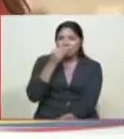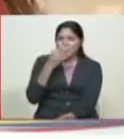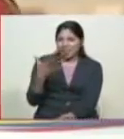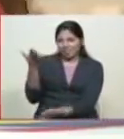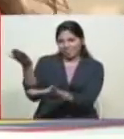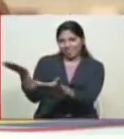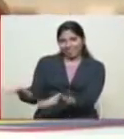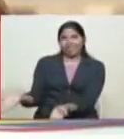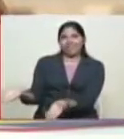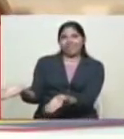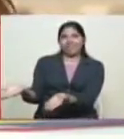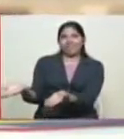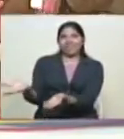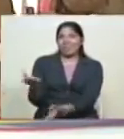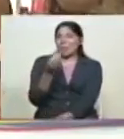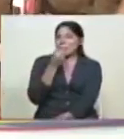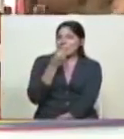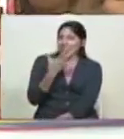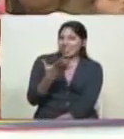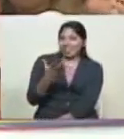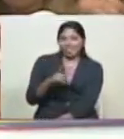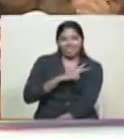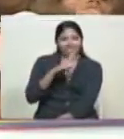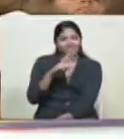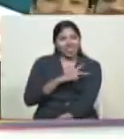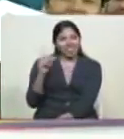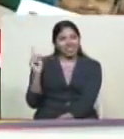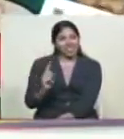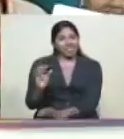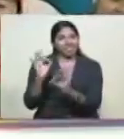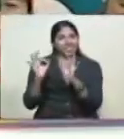mírenla. Lindo, elegante.